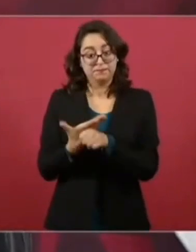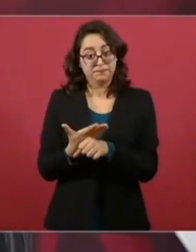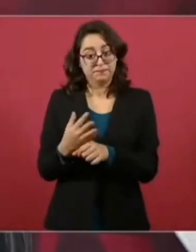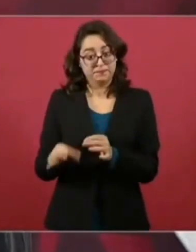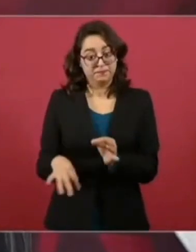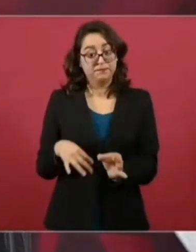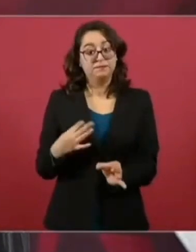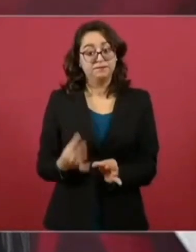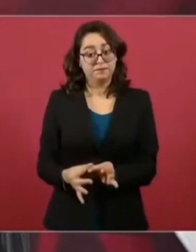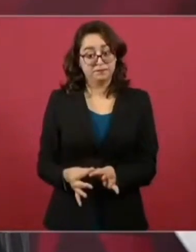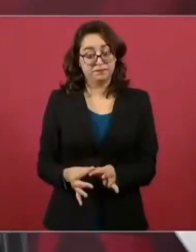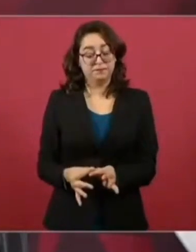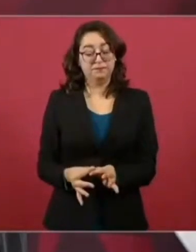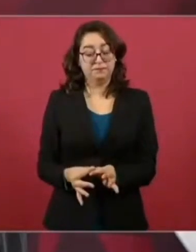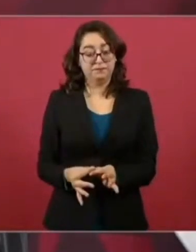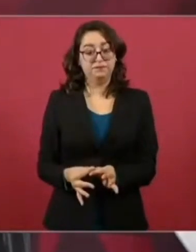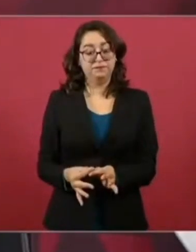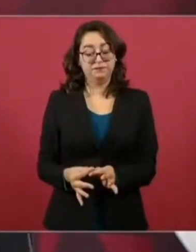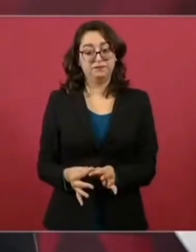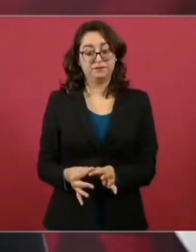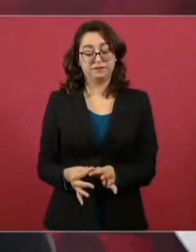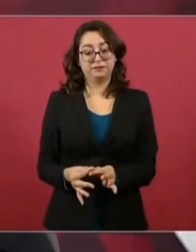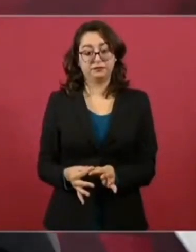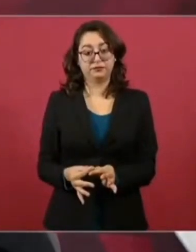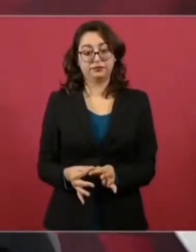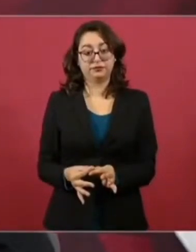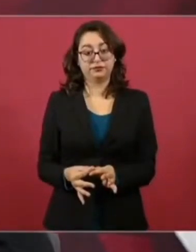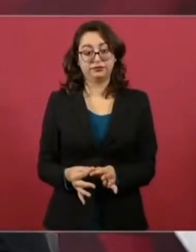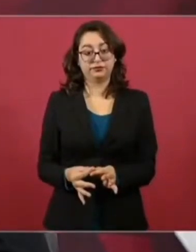porque no